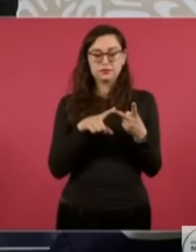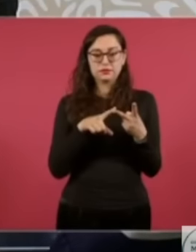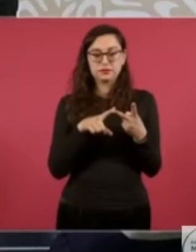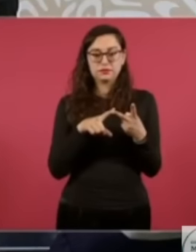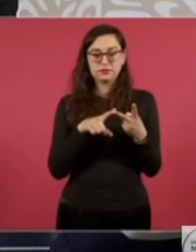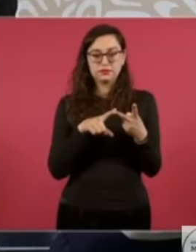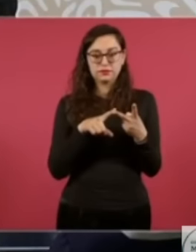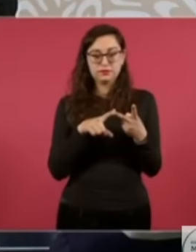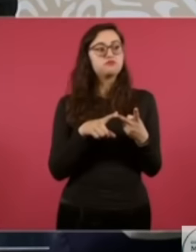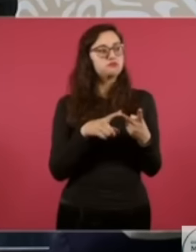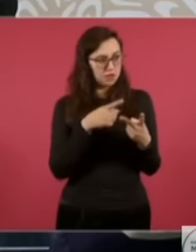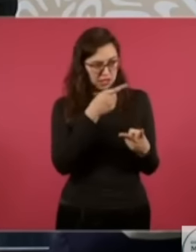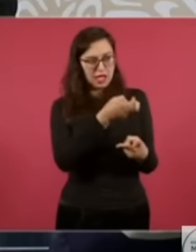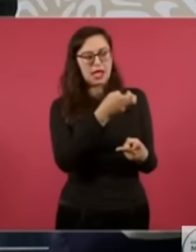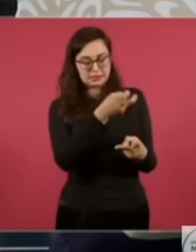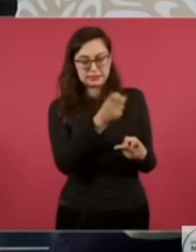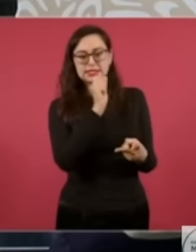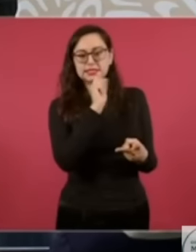También. Esa.